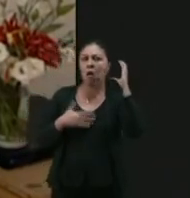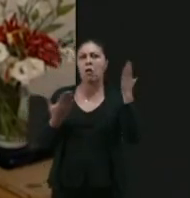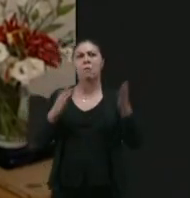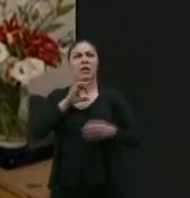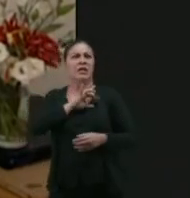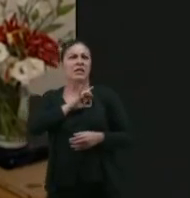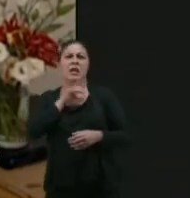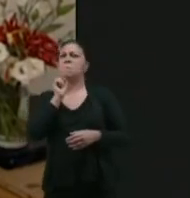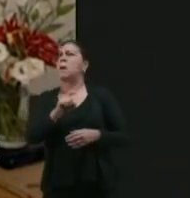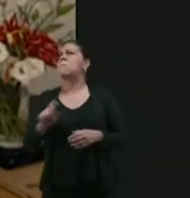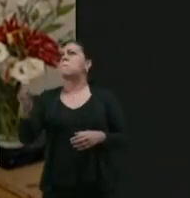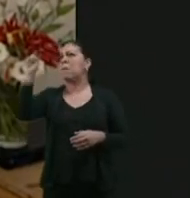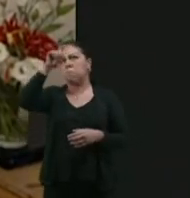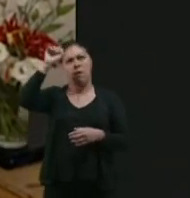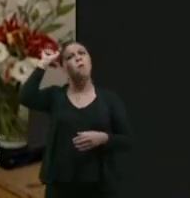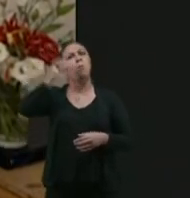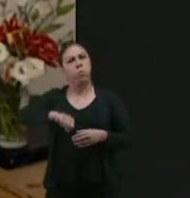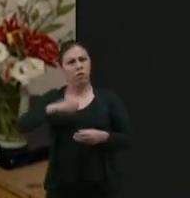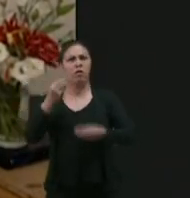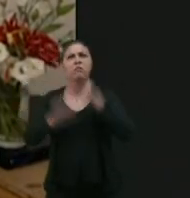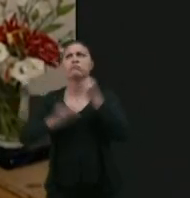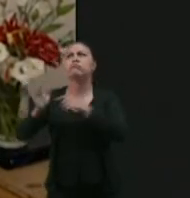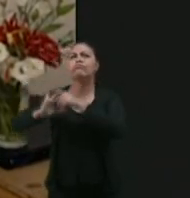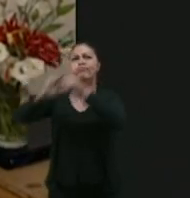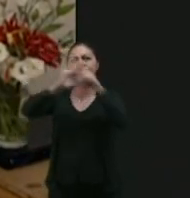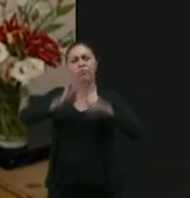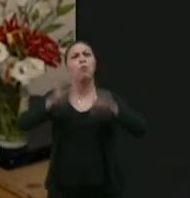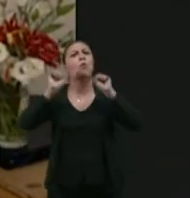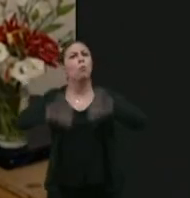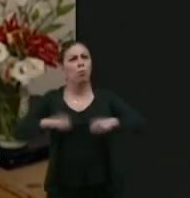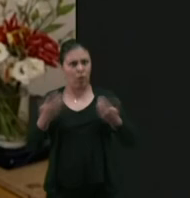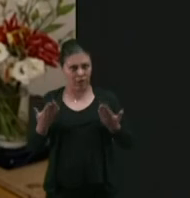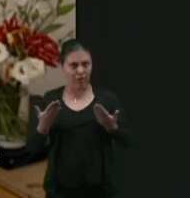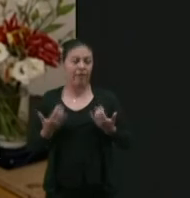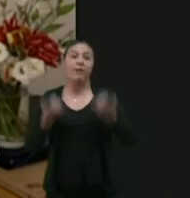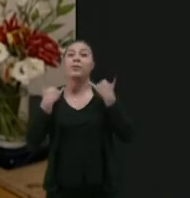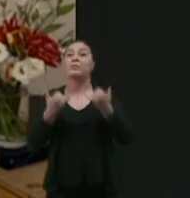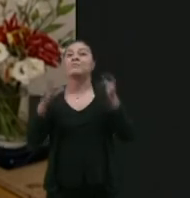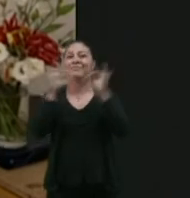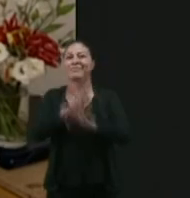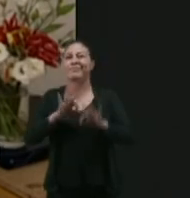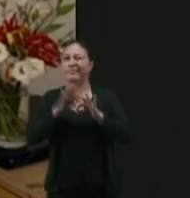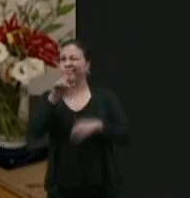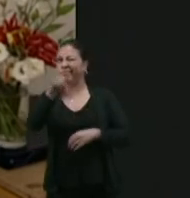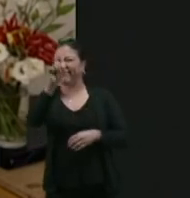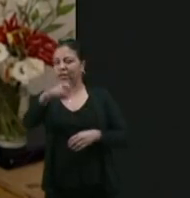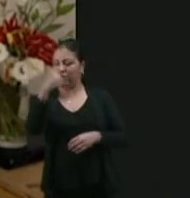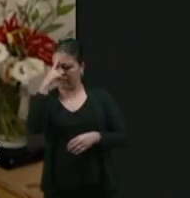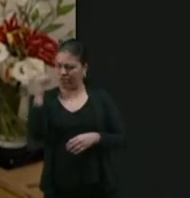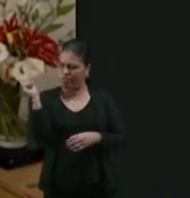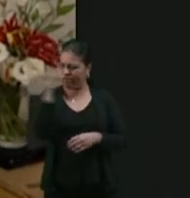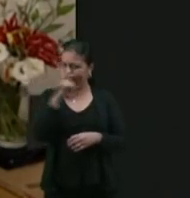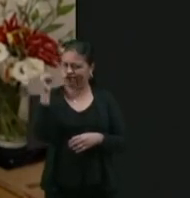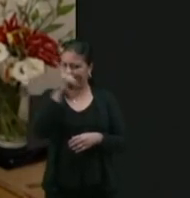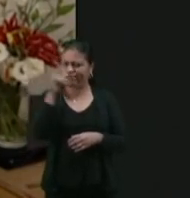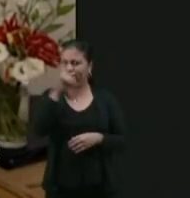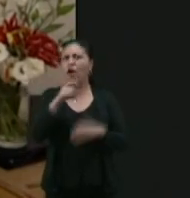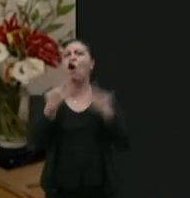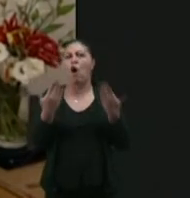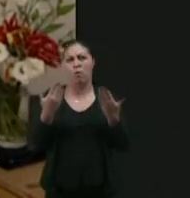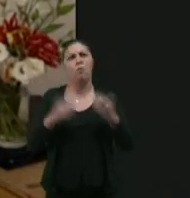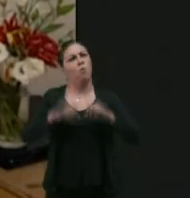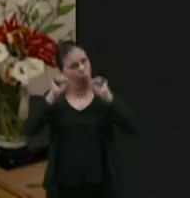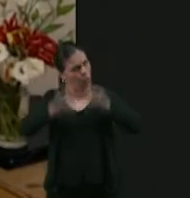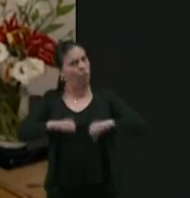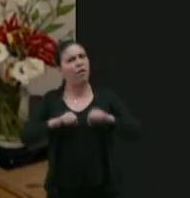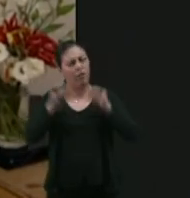lugares diferentes. Y yo creo que al final del día nosotros tenemos que mirar los enfoques que tenemos y decir, bueno, podemos hacerlo.